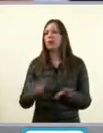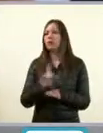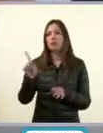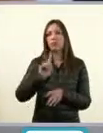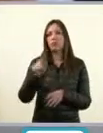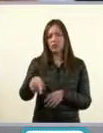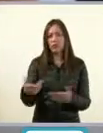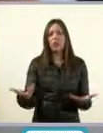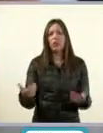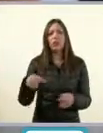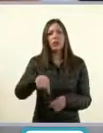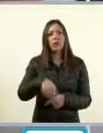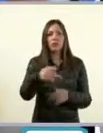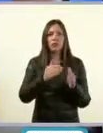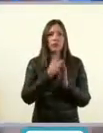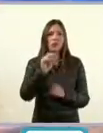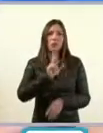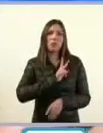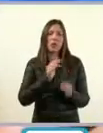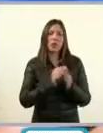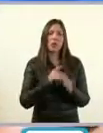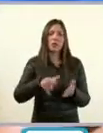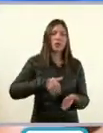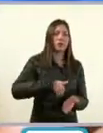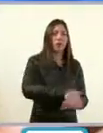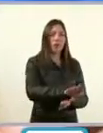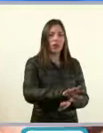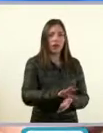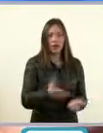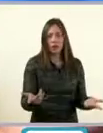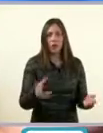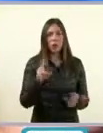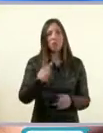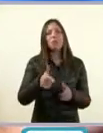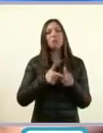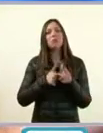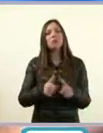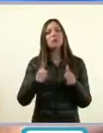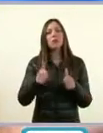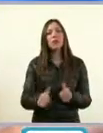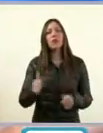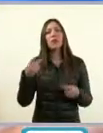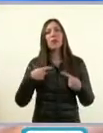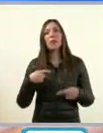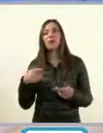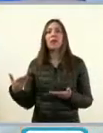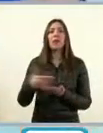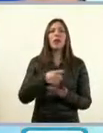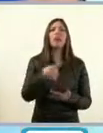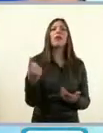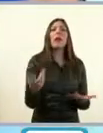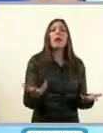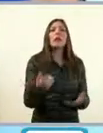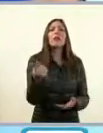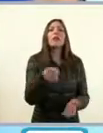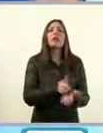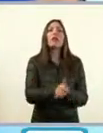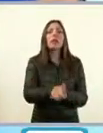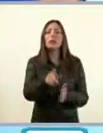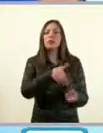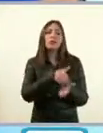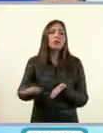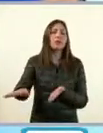oye, ¿tú qué estás haciendo ahí si la propiedad es mía? ¿Tú qué estás haciendo ahí? ¿Con qué derecho? ¿No? Entonces, cuando se van sumando esos